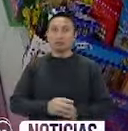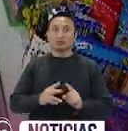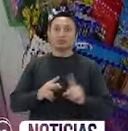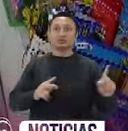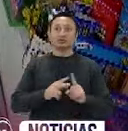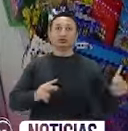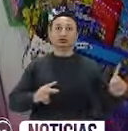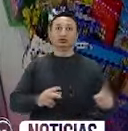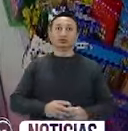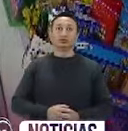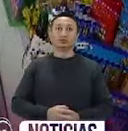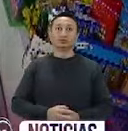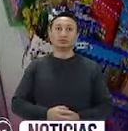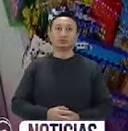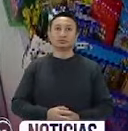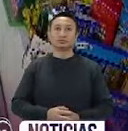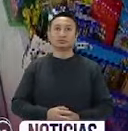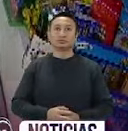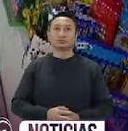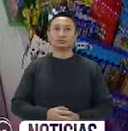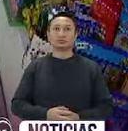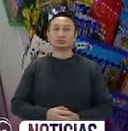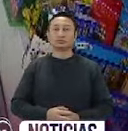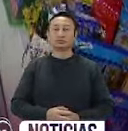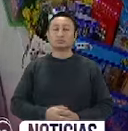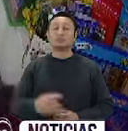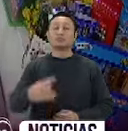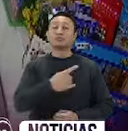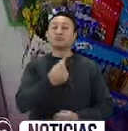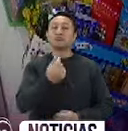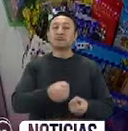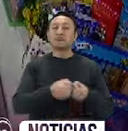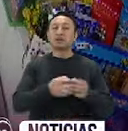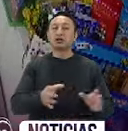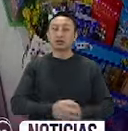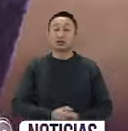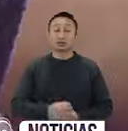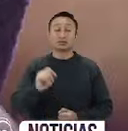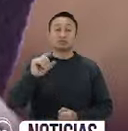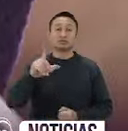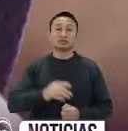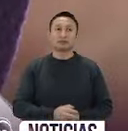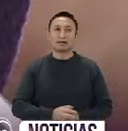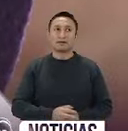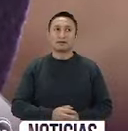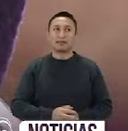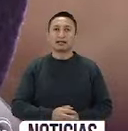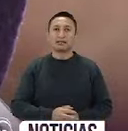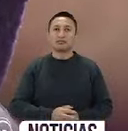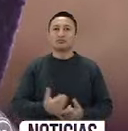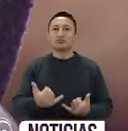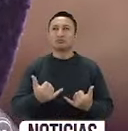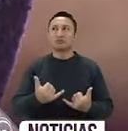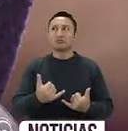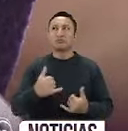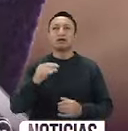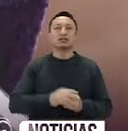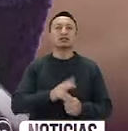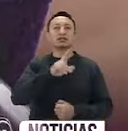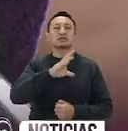puerta. El perjuicio que causaron a este establecimiento es elevado. Unos $300 más, las cosas